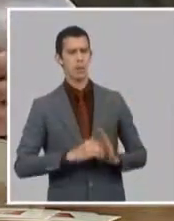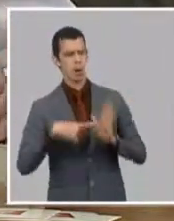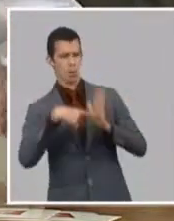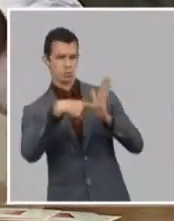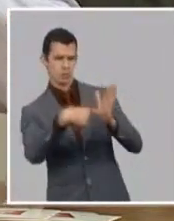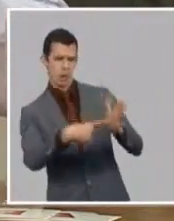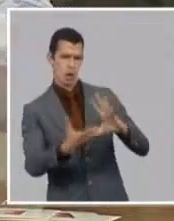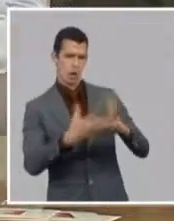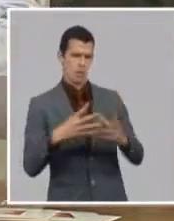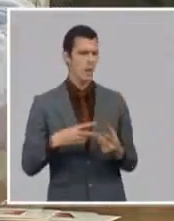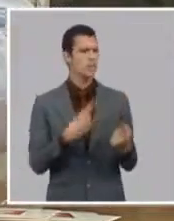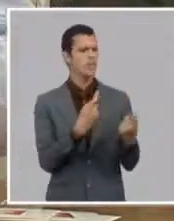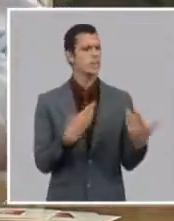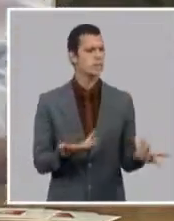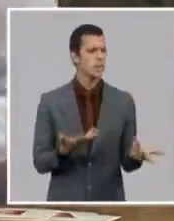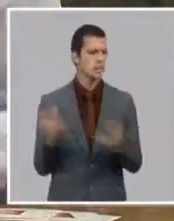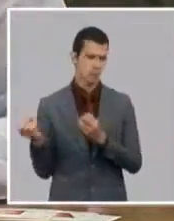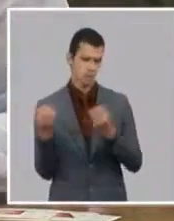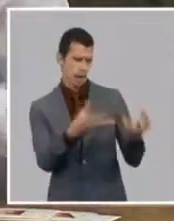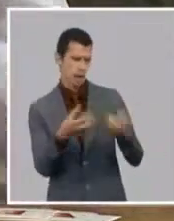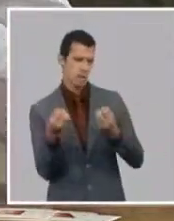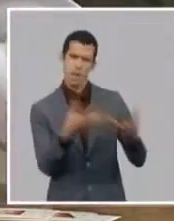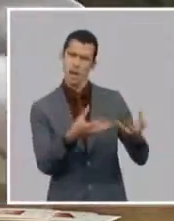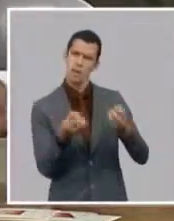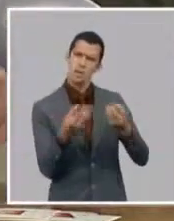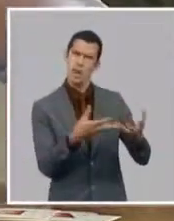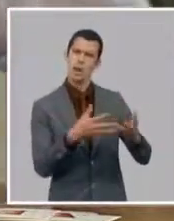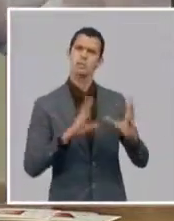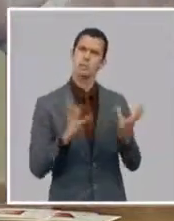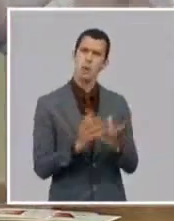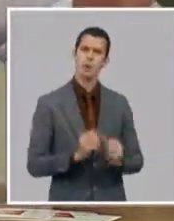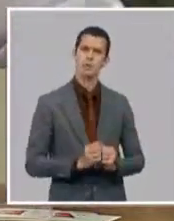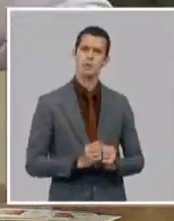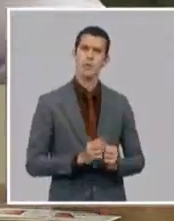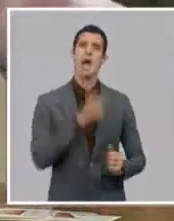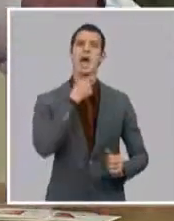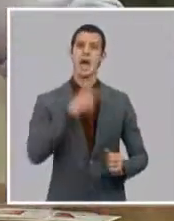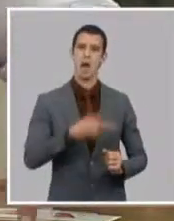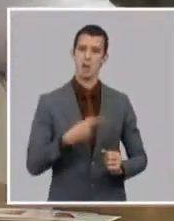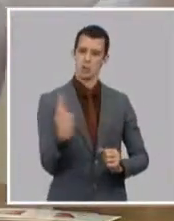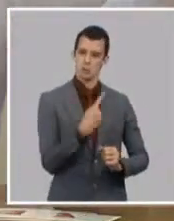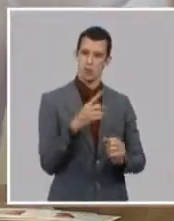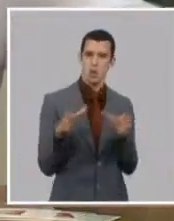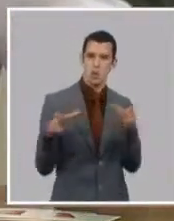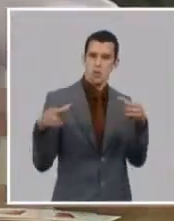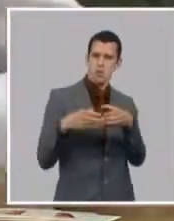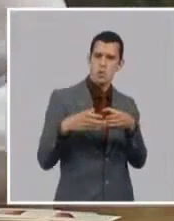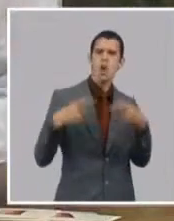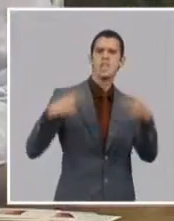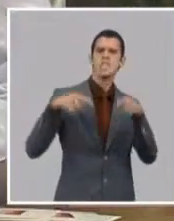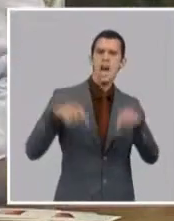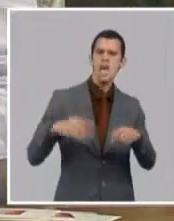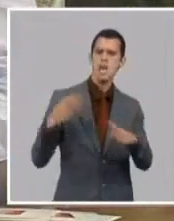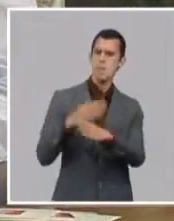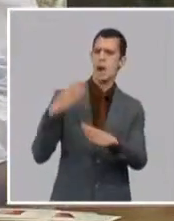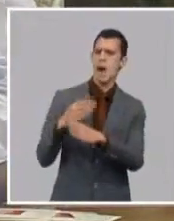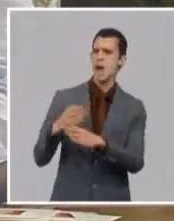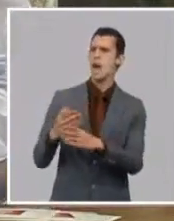madera que hizo falta para fabricar las camas que faltaban en Matanzas, el que tomó las decisiones de qué escuelas, de qué centros, de qué hoteles se